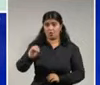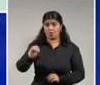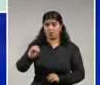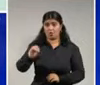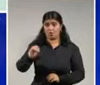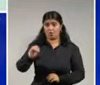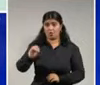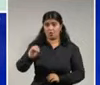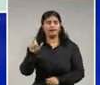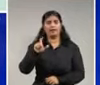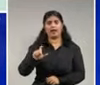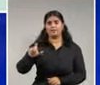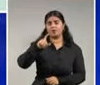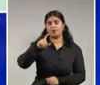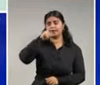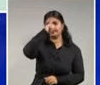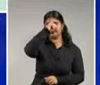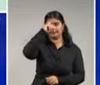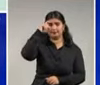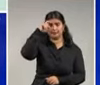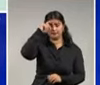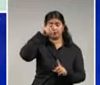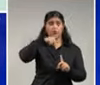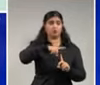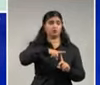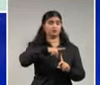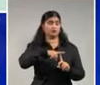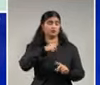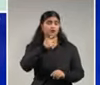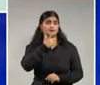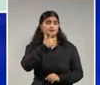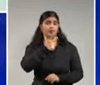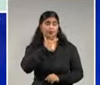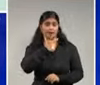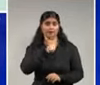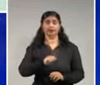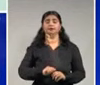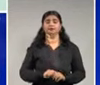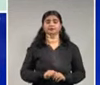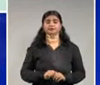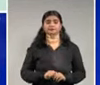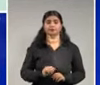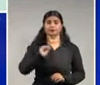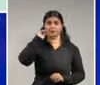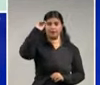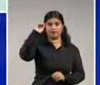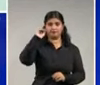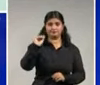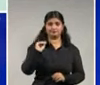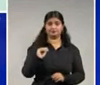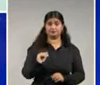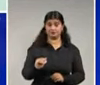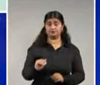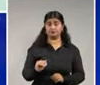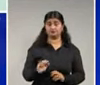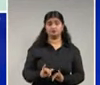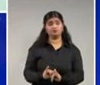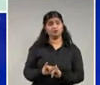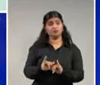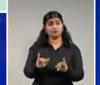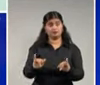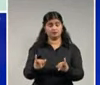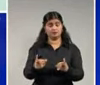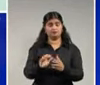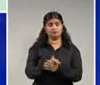Camagüey, Santi Espíritus, Las Tunas, Ciego de Ávila, son los que muestran tasas de incidencia y